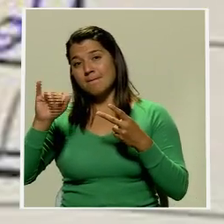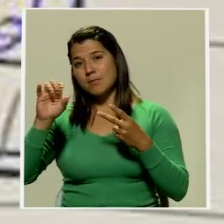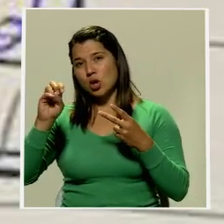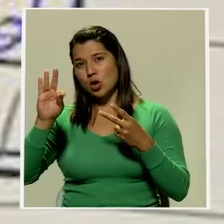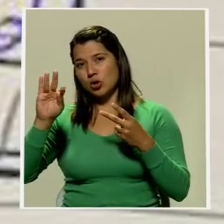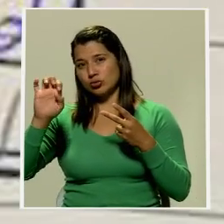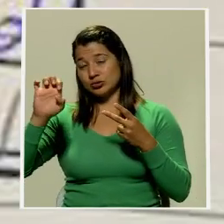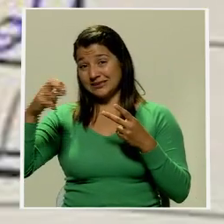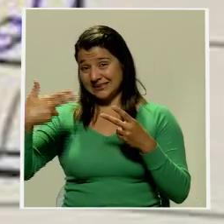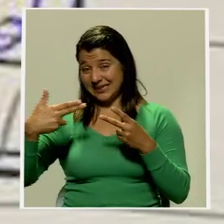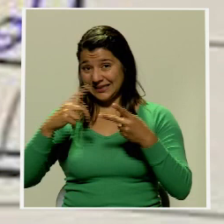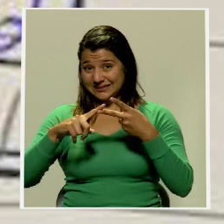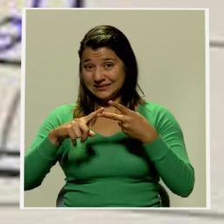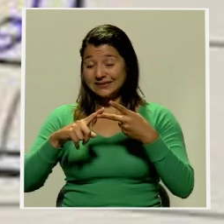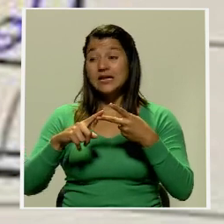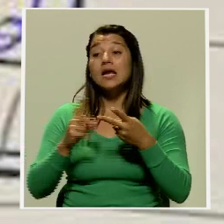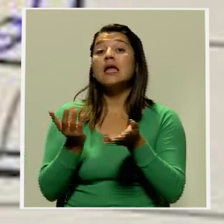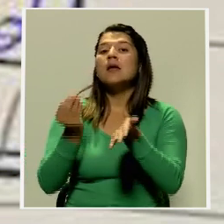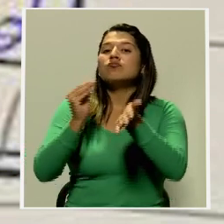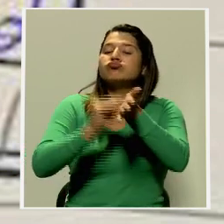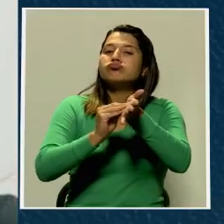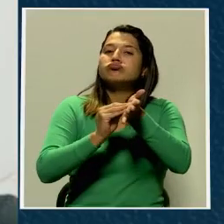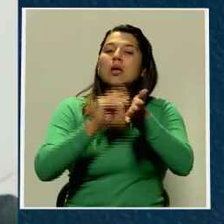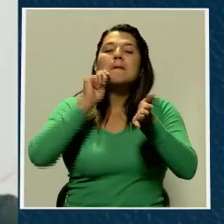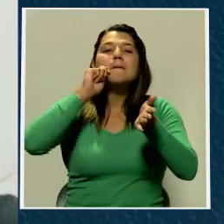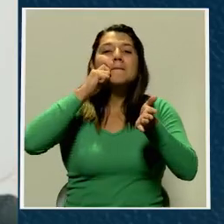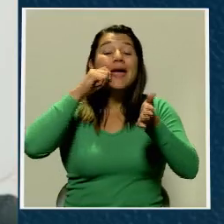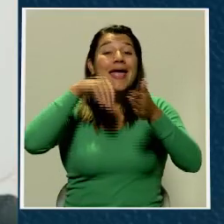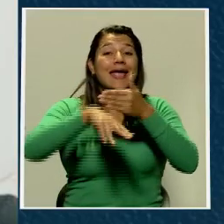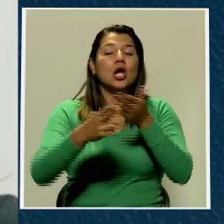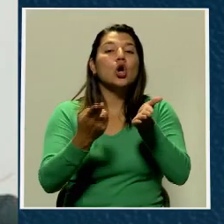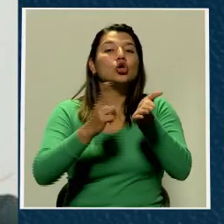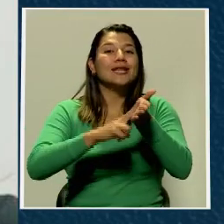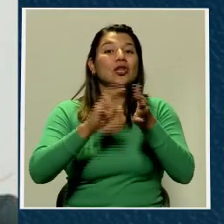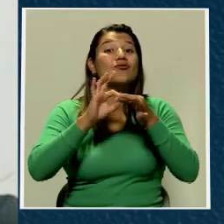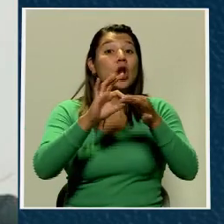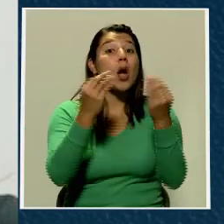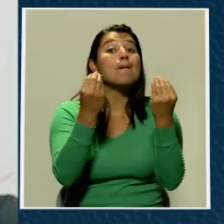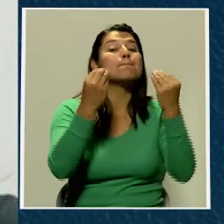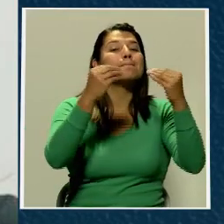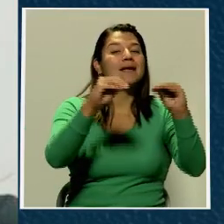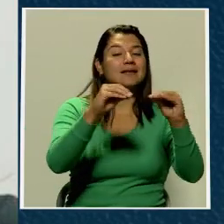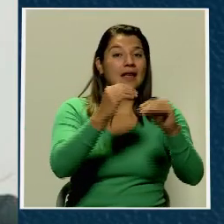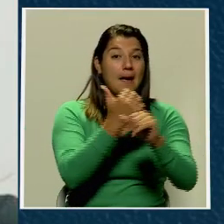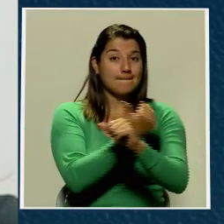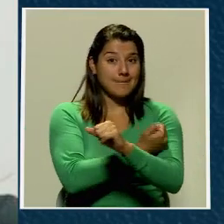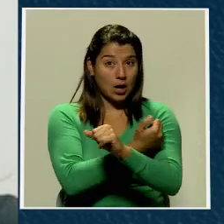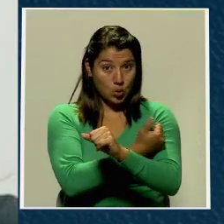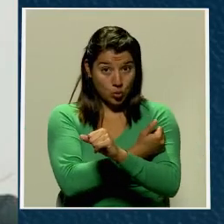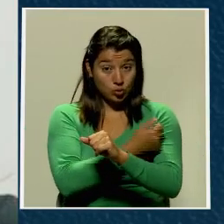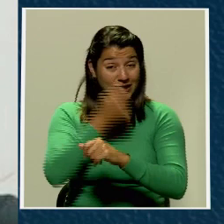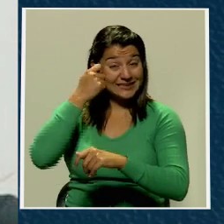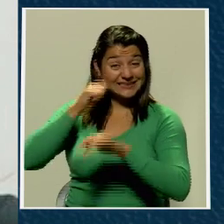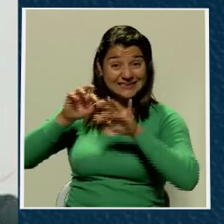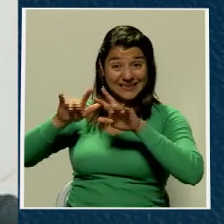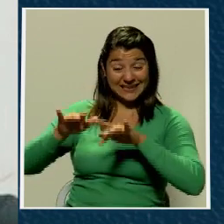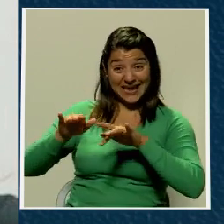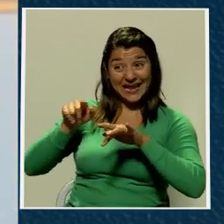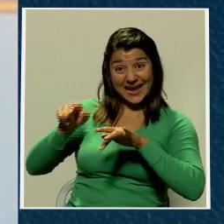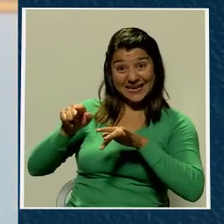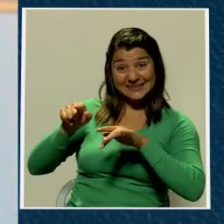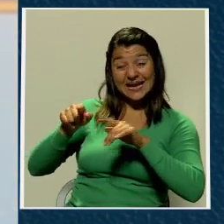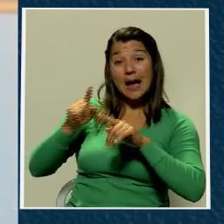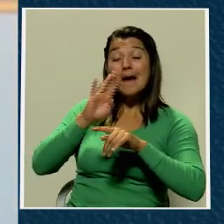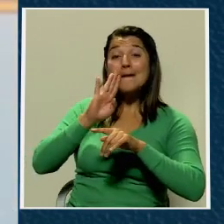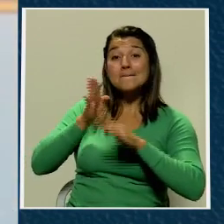confidencialidad en todos sus contratos de venta de vacunas, la secretaria belga Eva de Blicker